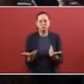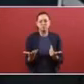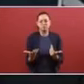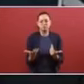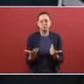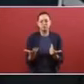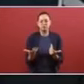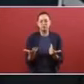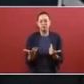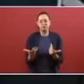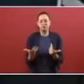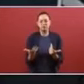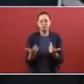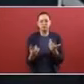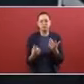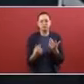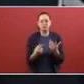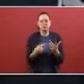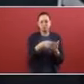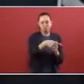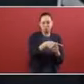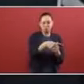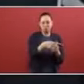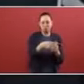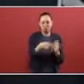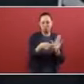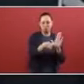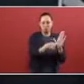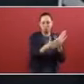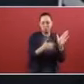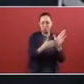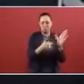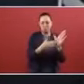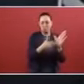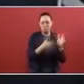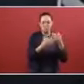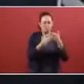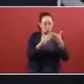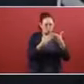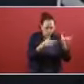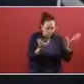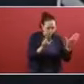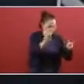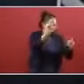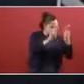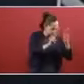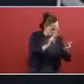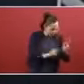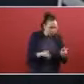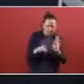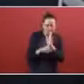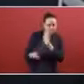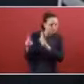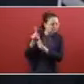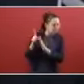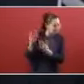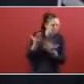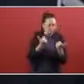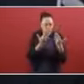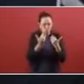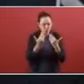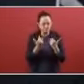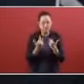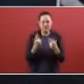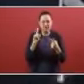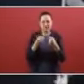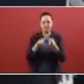en, no se ha reflejado en las en los documentos que se consultan públicamente esta propiedad. Ese sería en el caso de